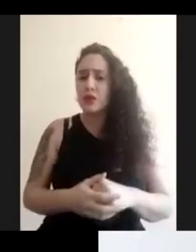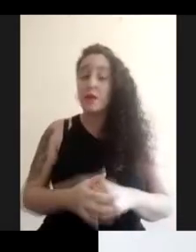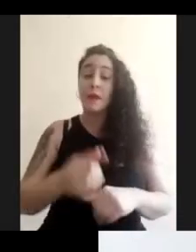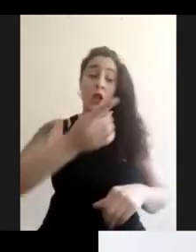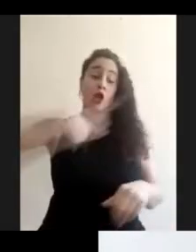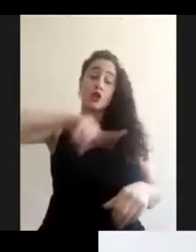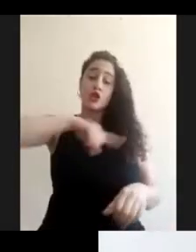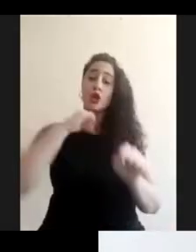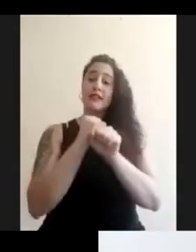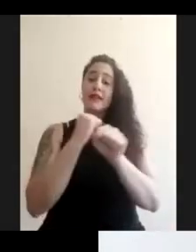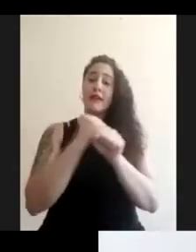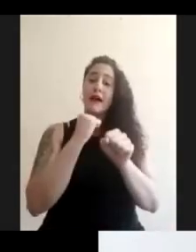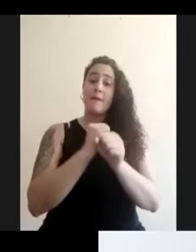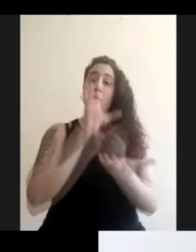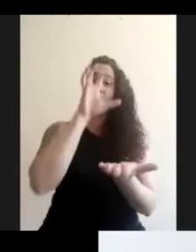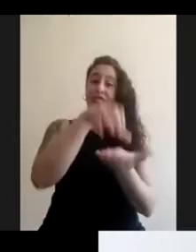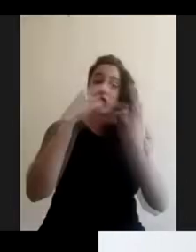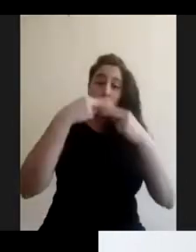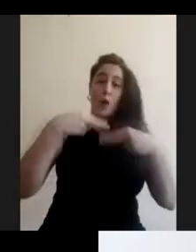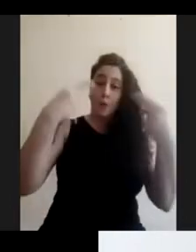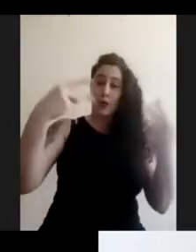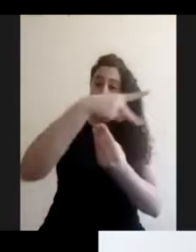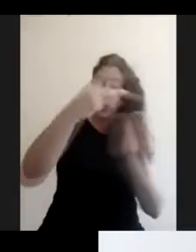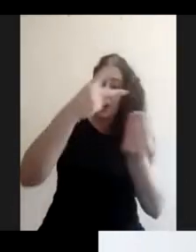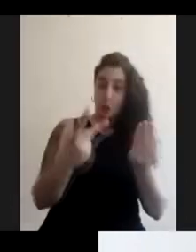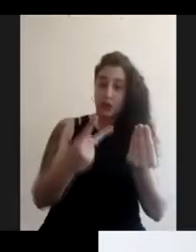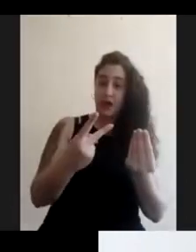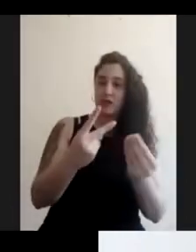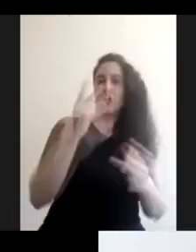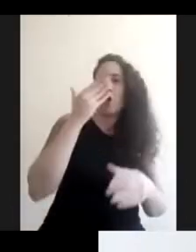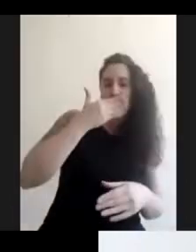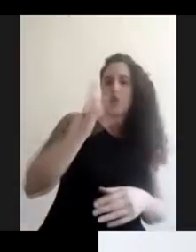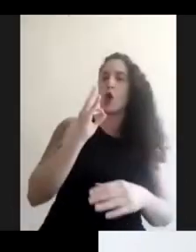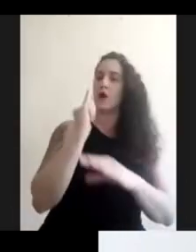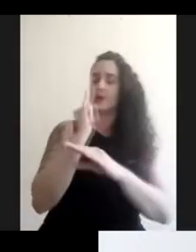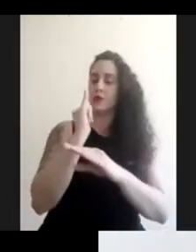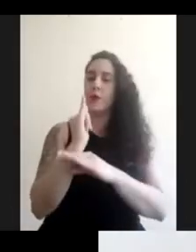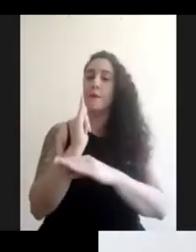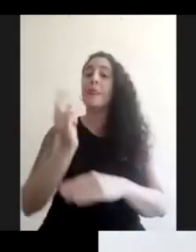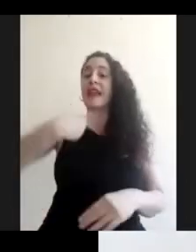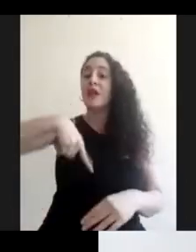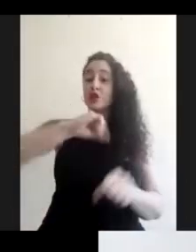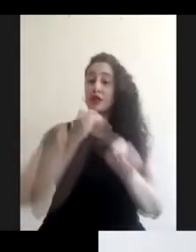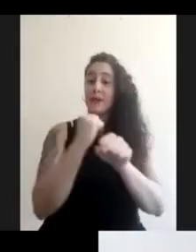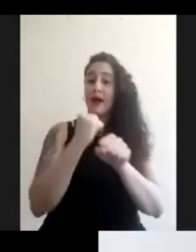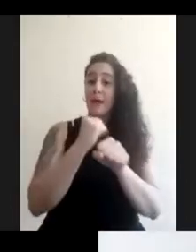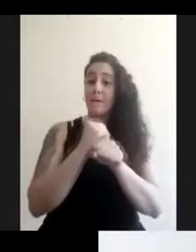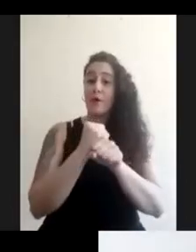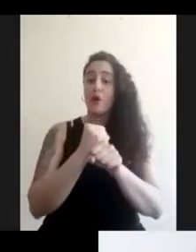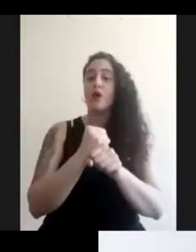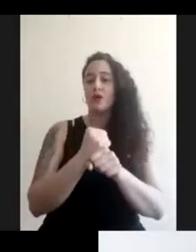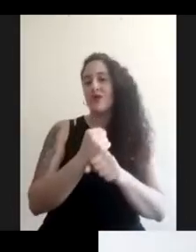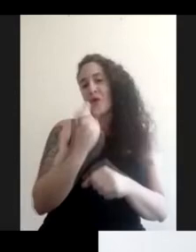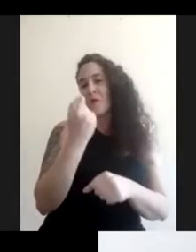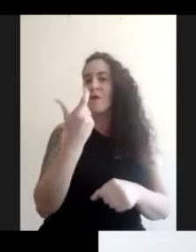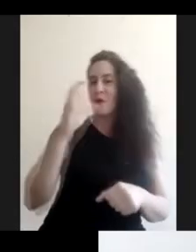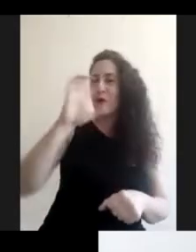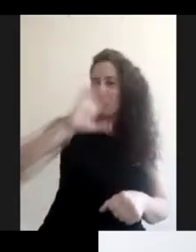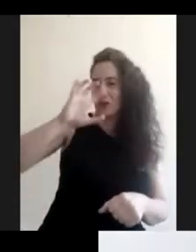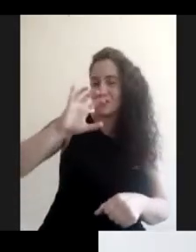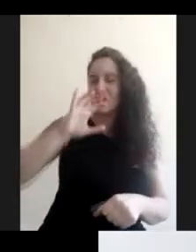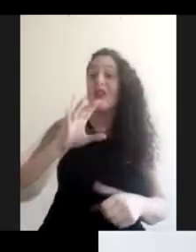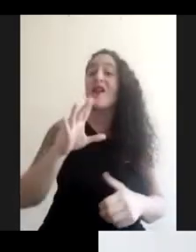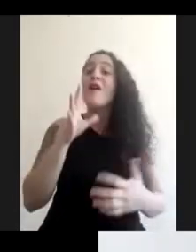en centros públicos de la Junta de Andalucía, en colegios e institutos, y estamos trabajando una cosa curiosa. Trabajamos con